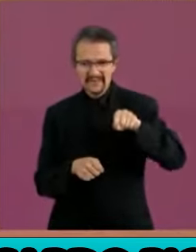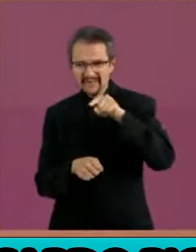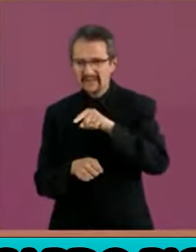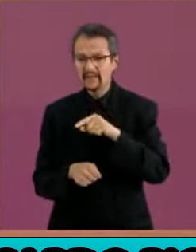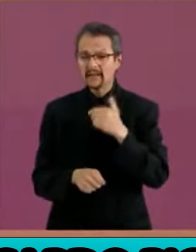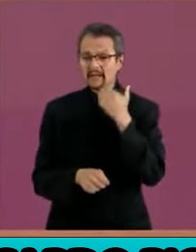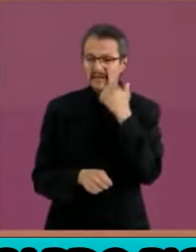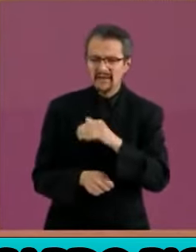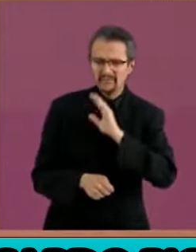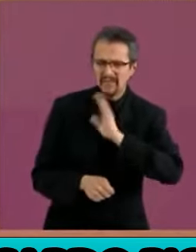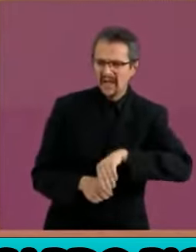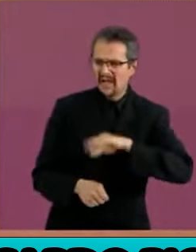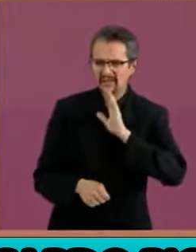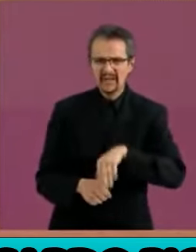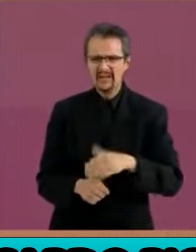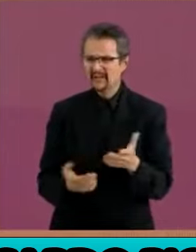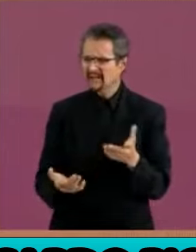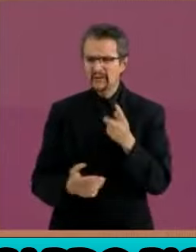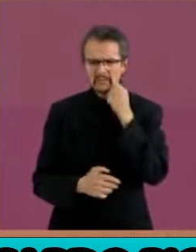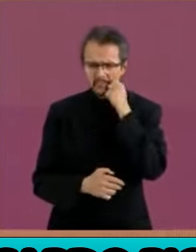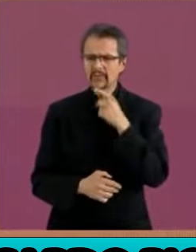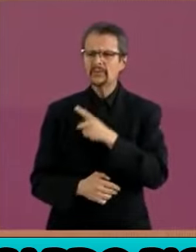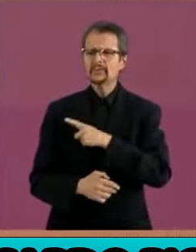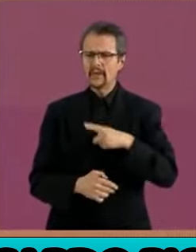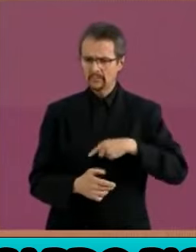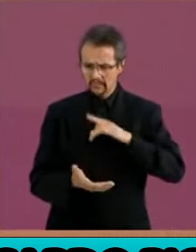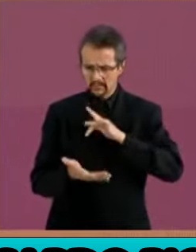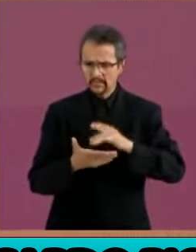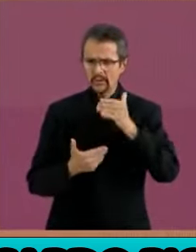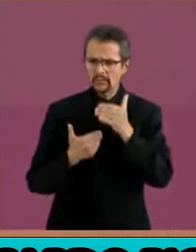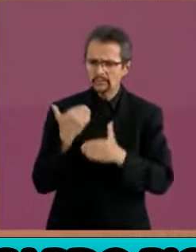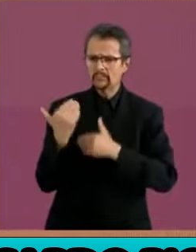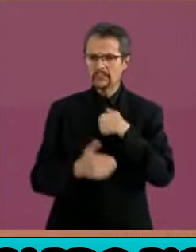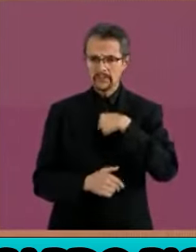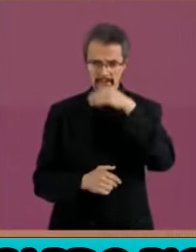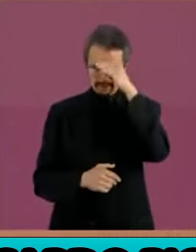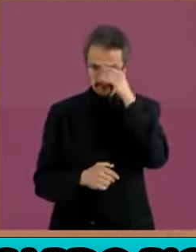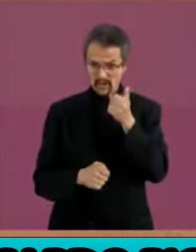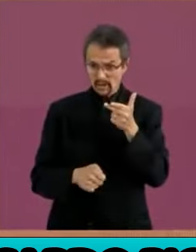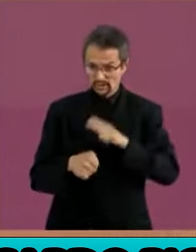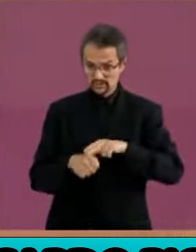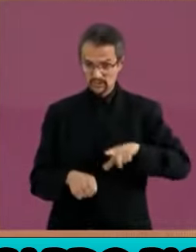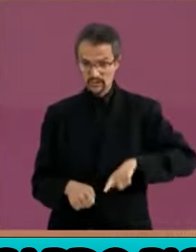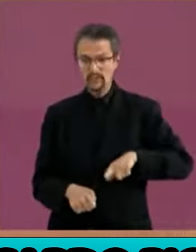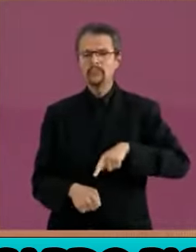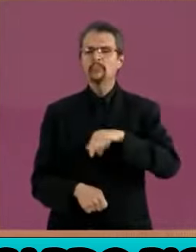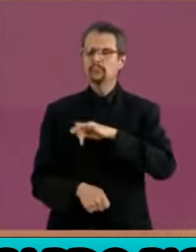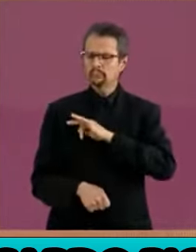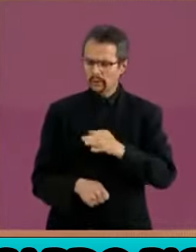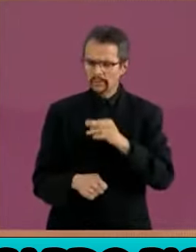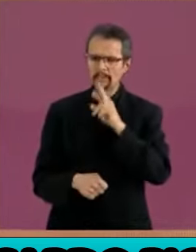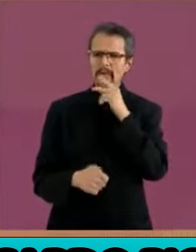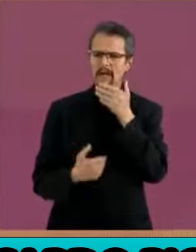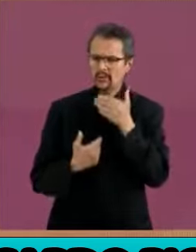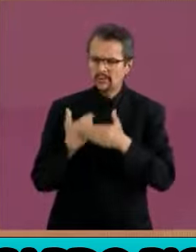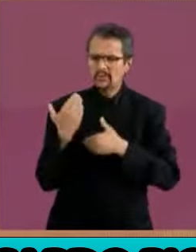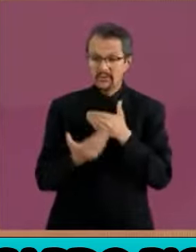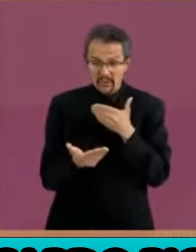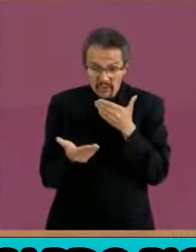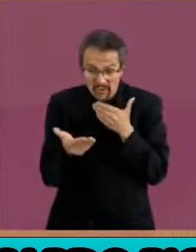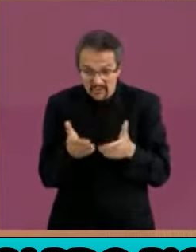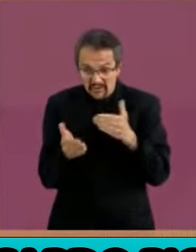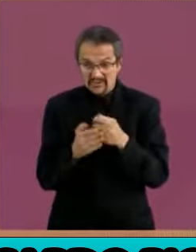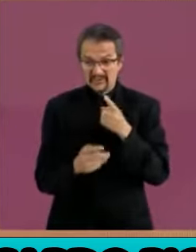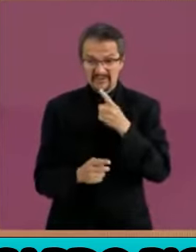Yo creo en la educación pública, creo en la salud pública y creo en los hospitales públicos, pero hoy eso es un desastre. Así es que